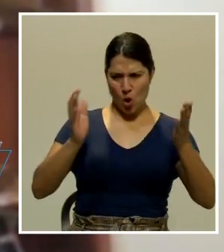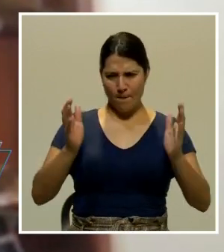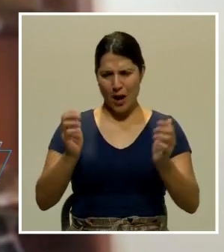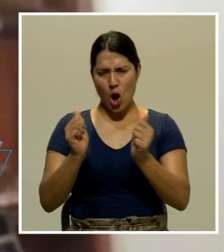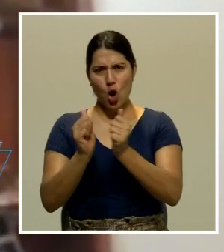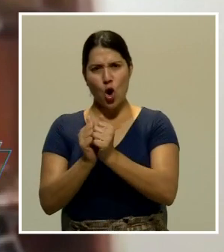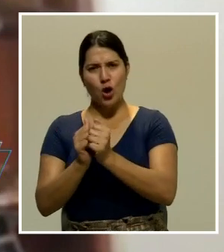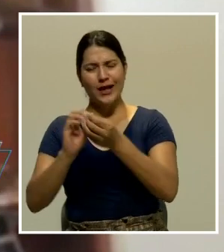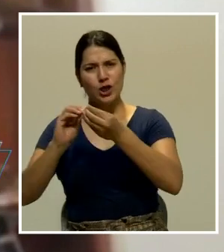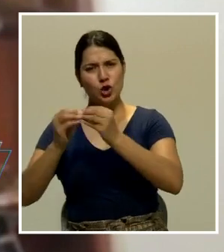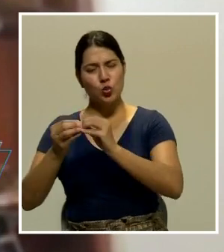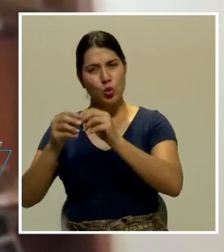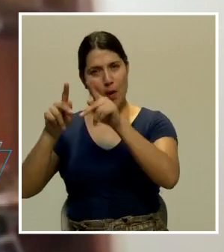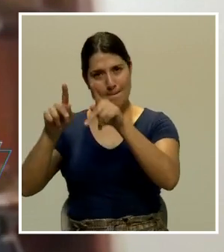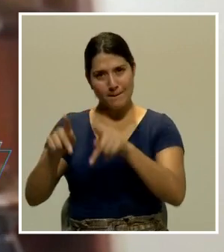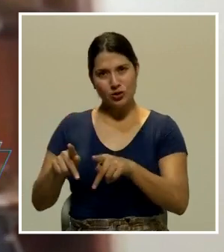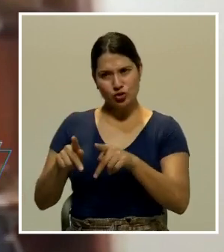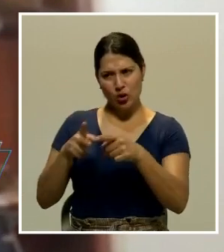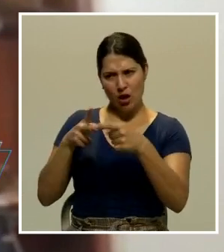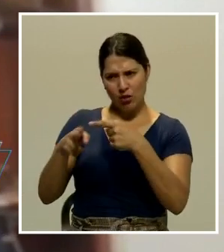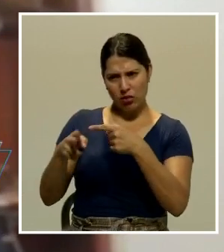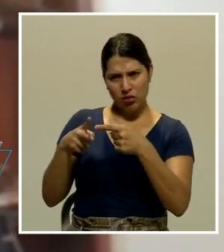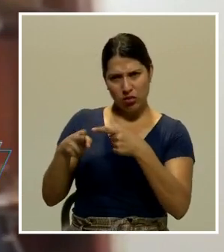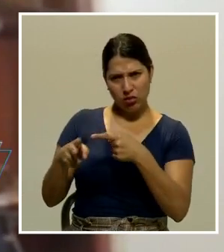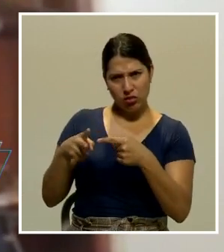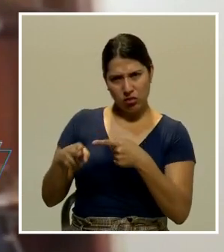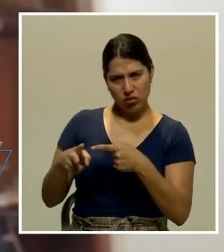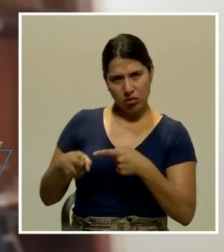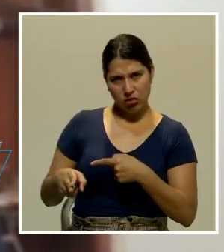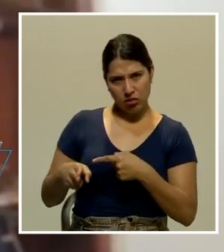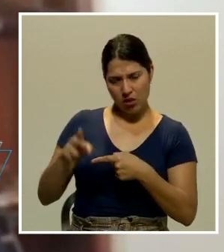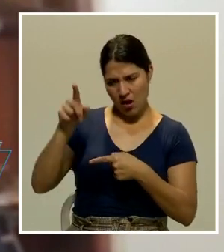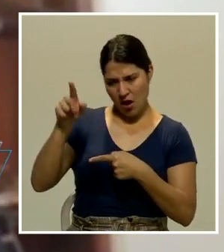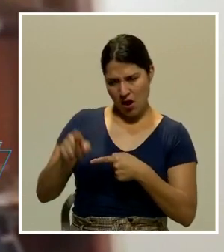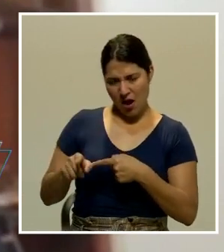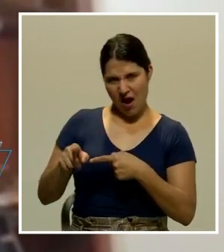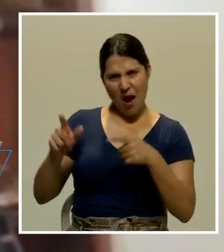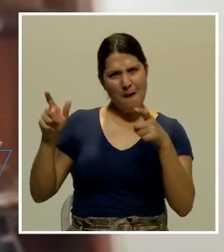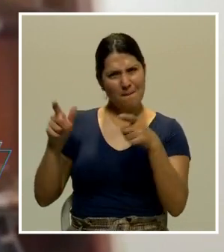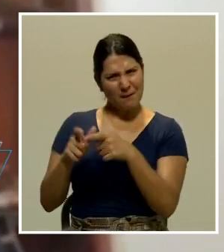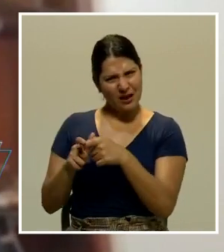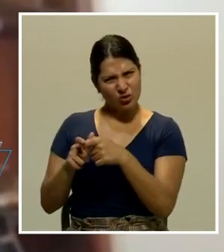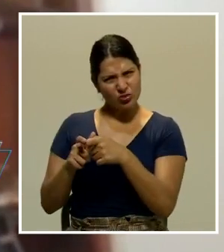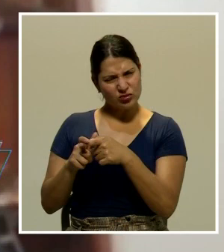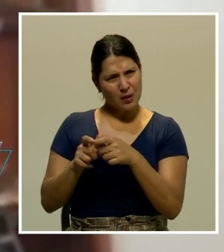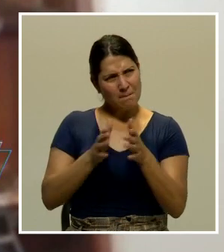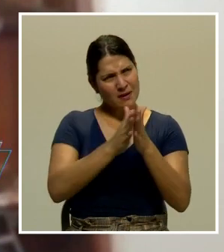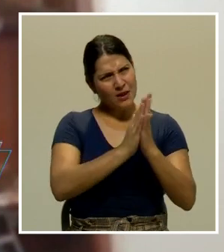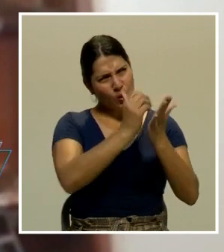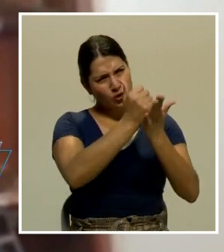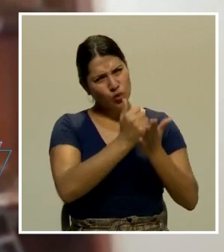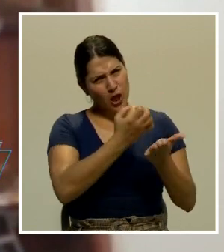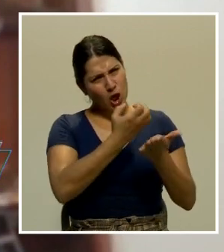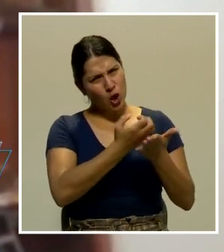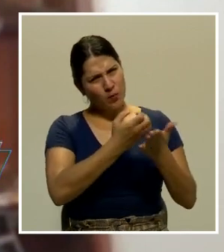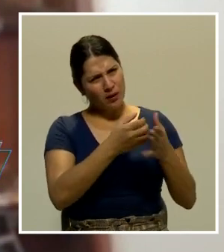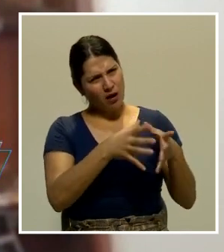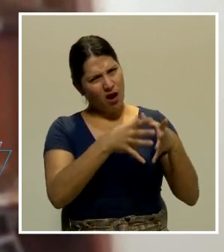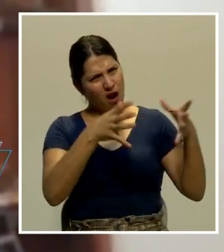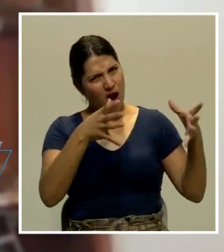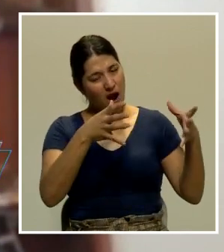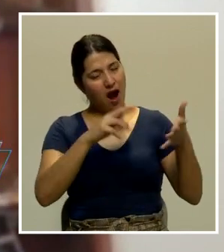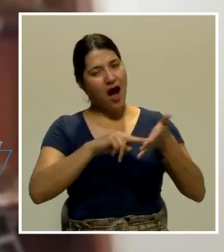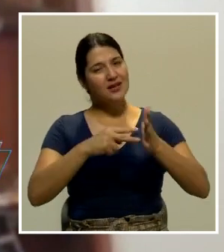personas que han sido despedidas y que por tanto han quedado fuera de las planillas que se reportan.